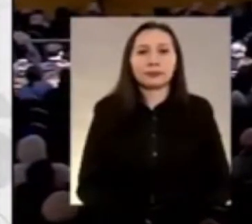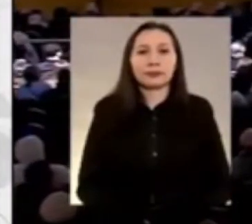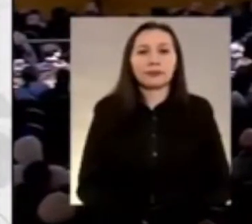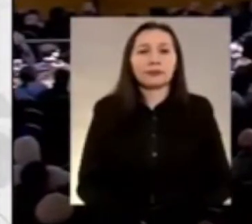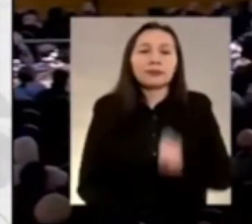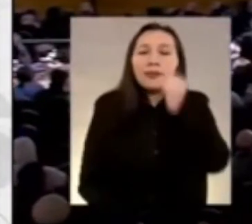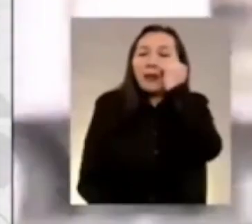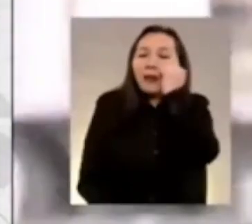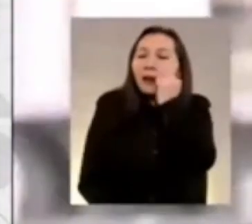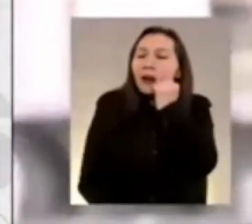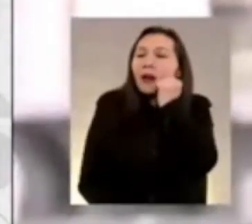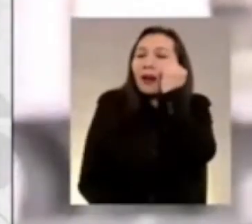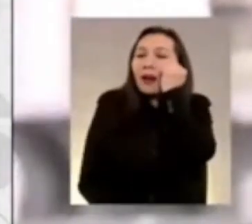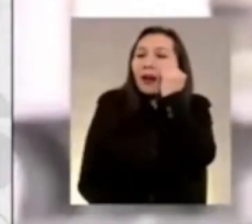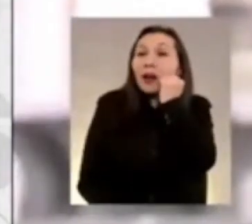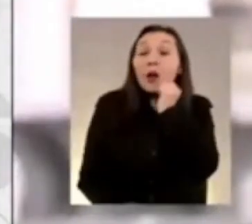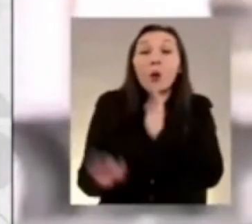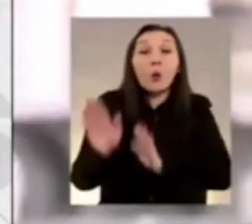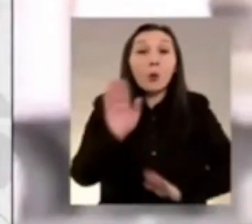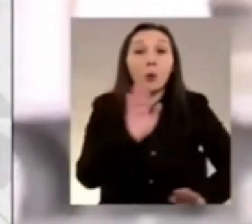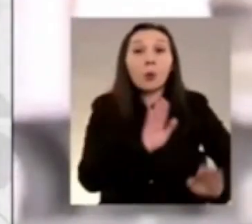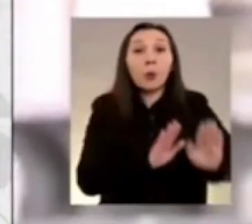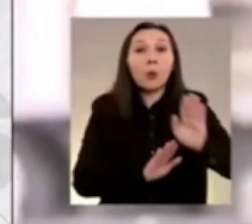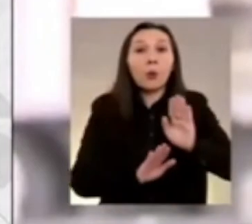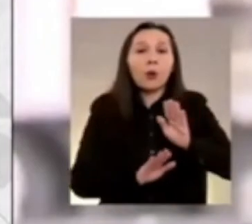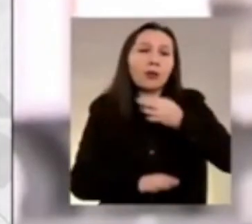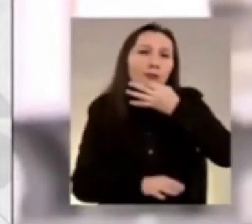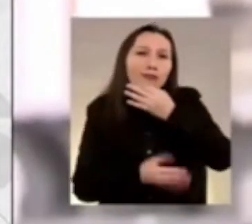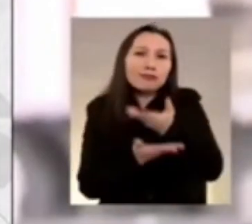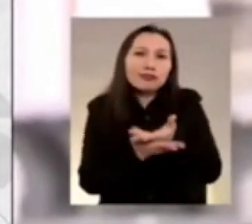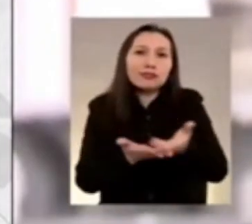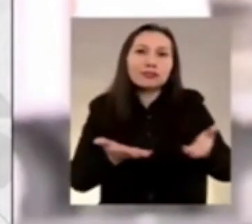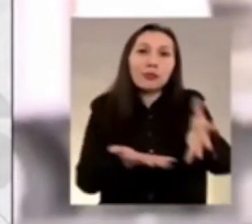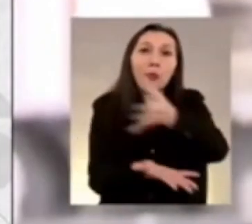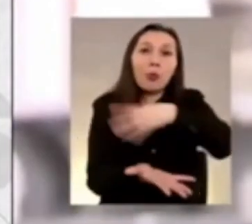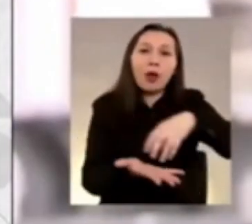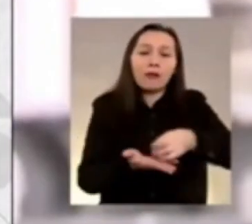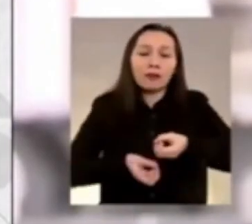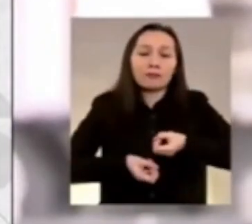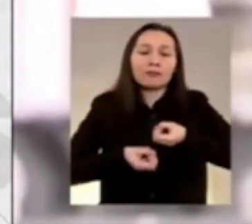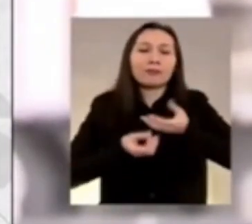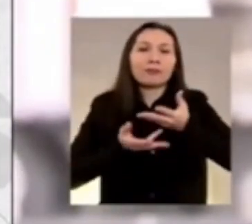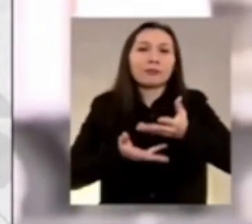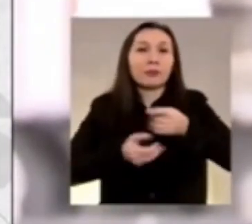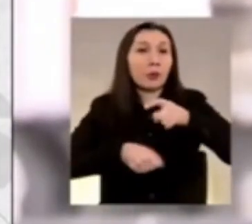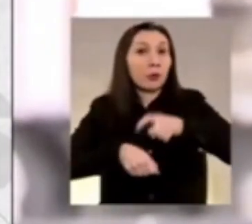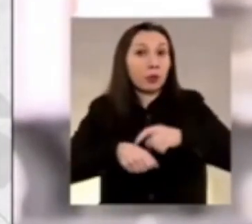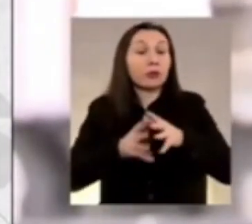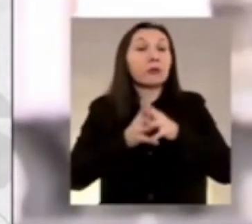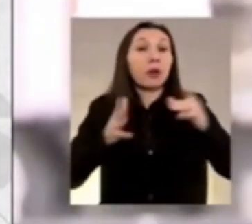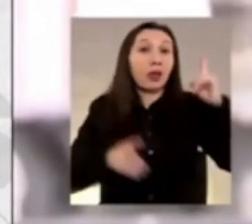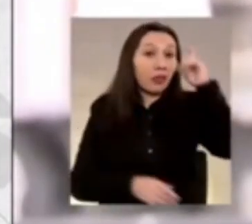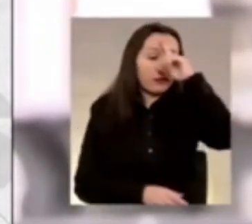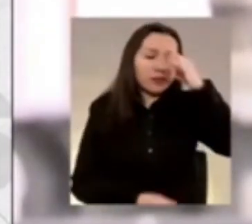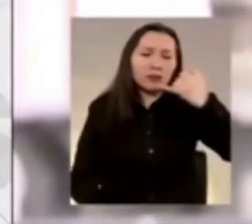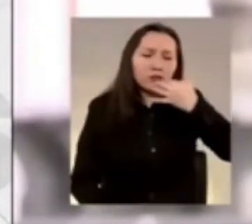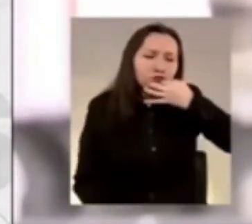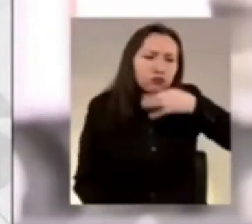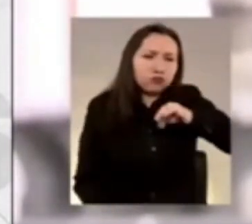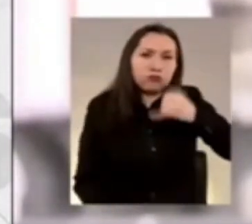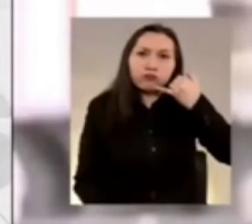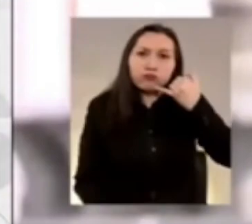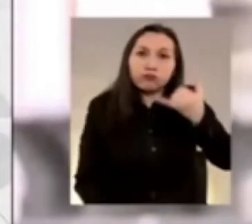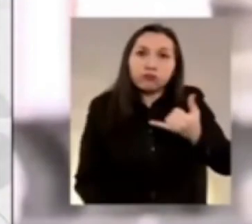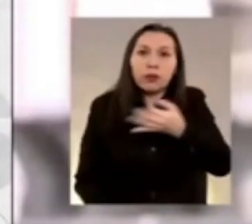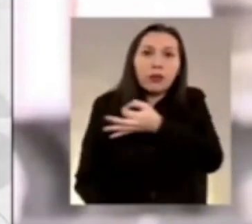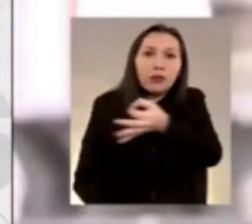La ternura y el cuidado con que se dirige a su pueblo para expresarle en los momentos más difíciles que son